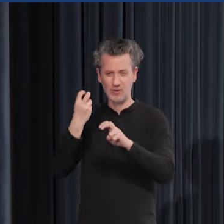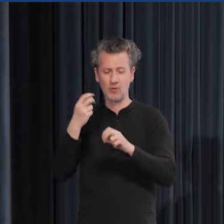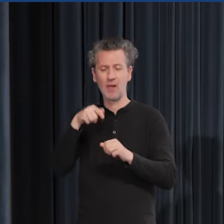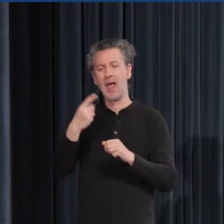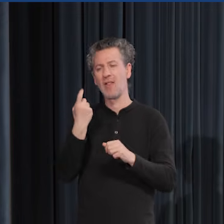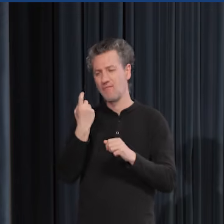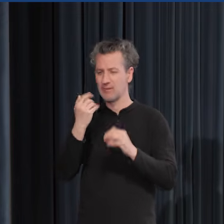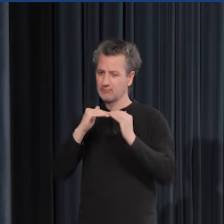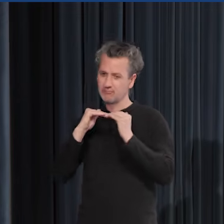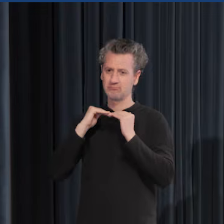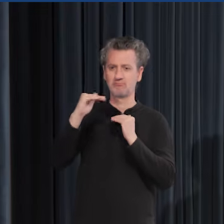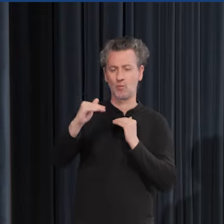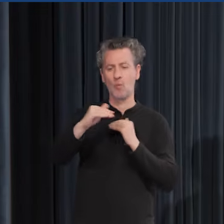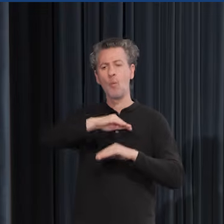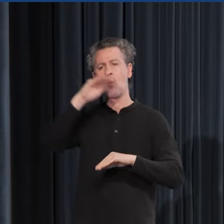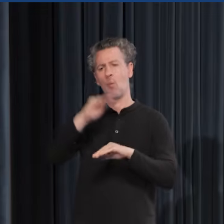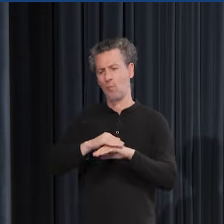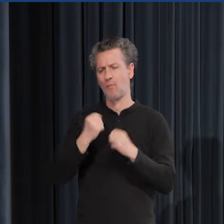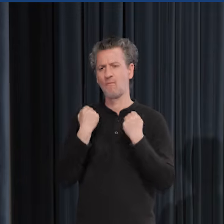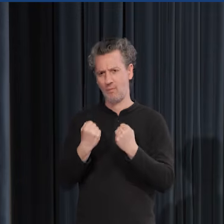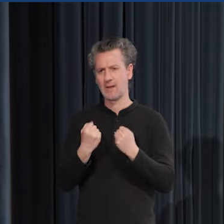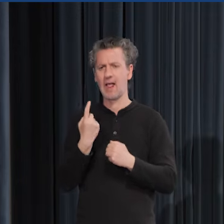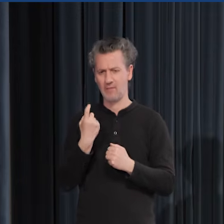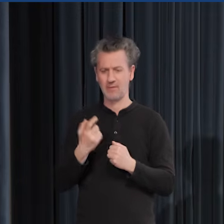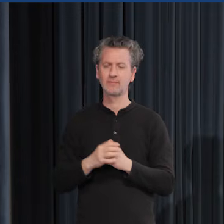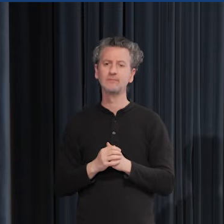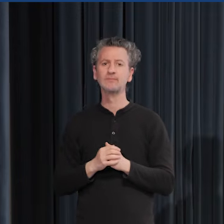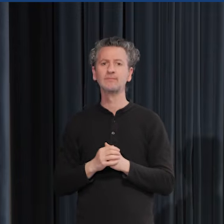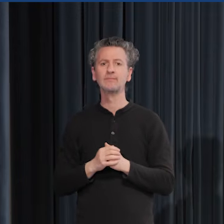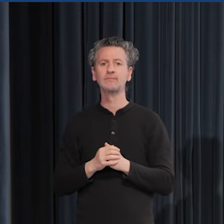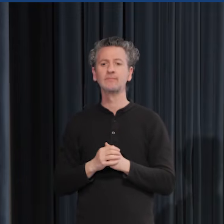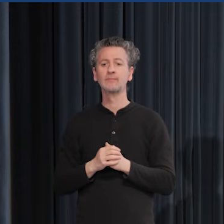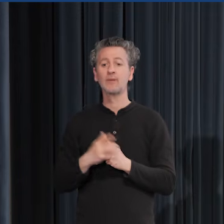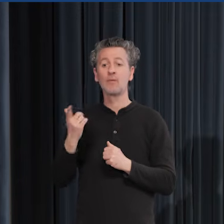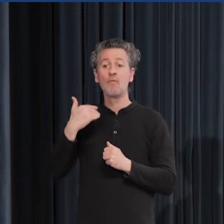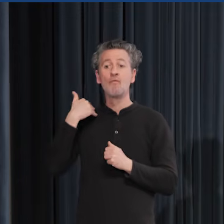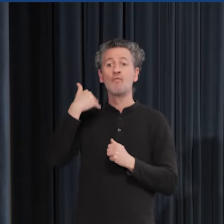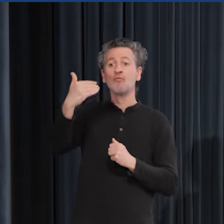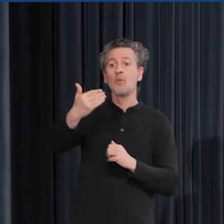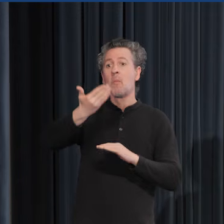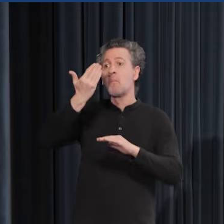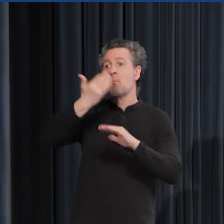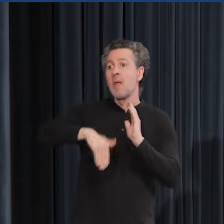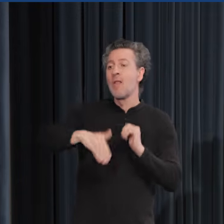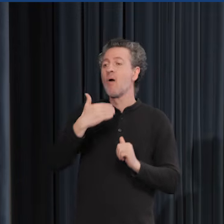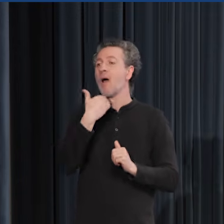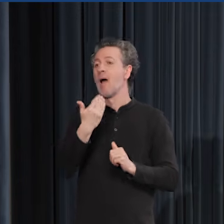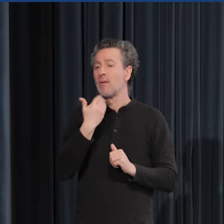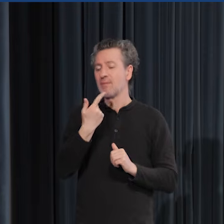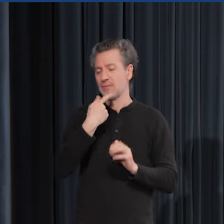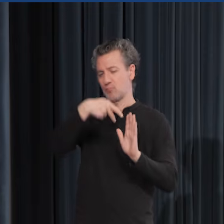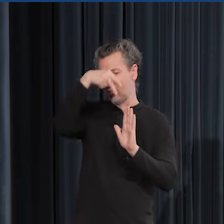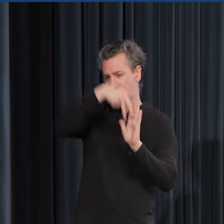criterios de sostenibilidad y eficiencia energética bastante altos. ¿Y hay un horizonte temporal al margen de la